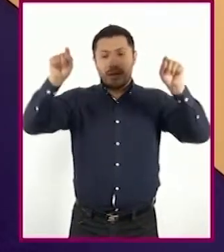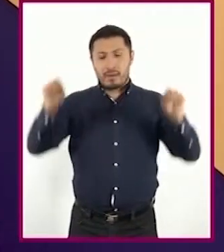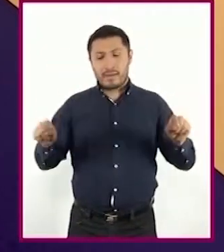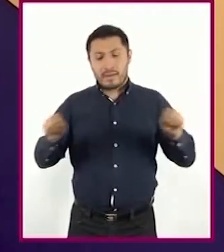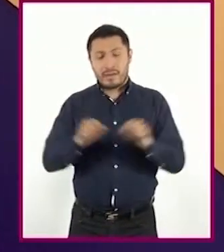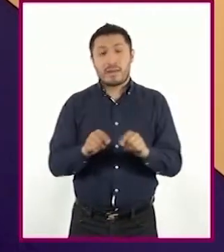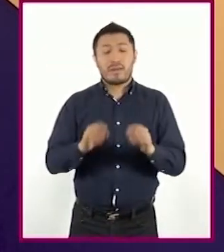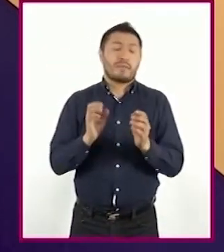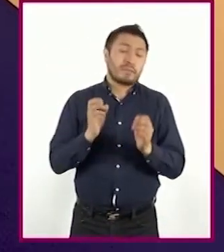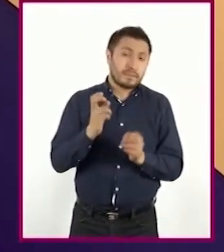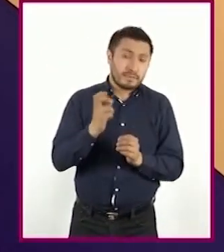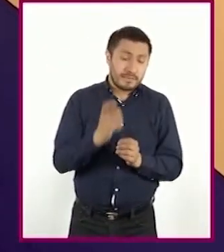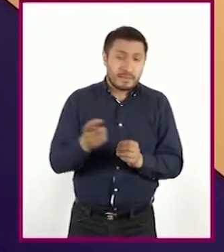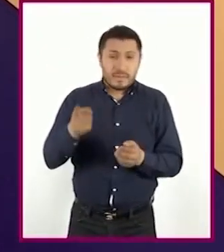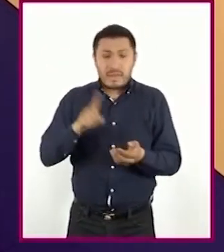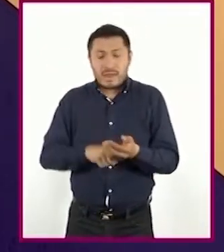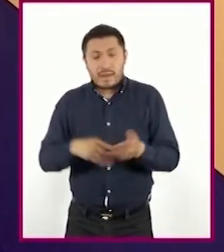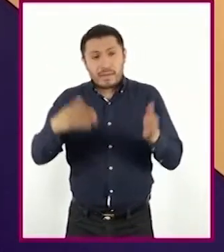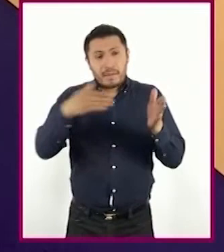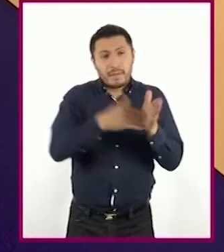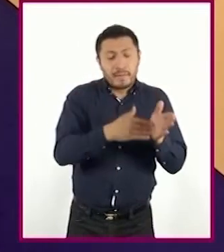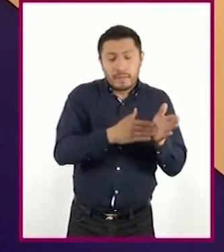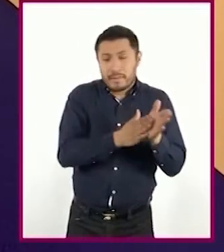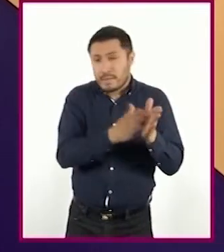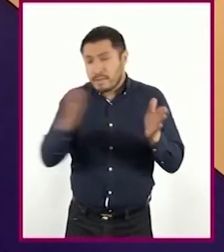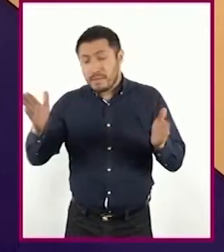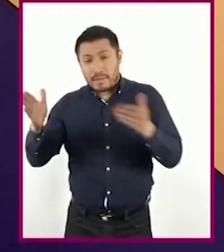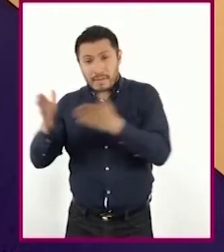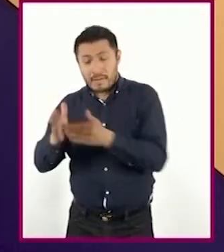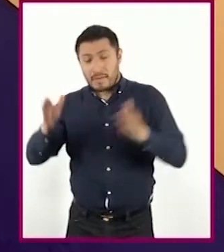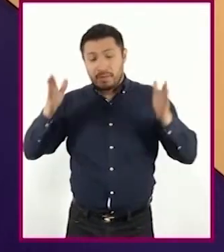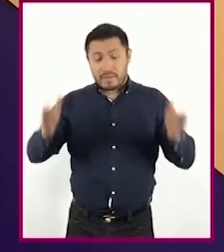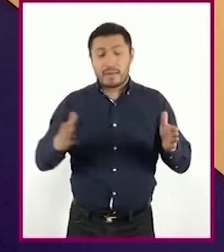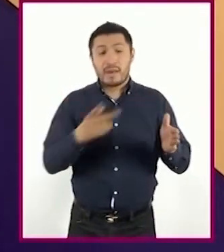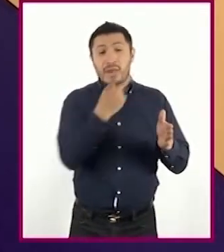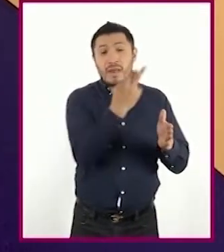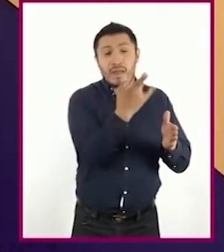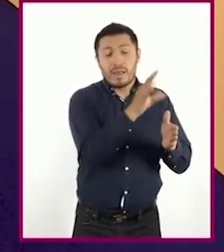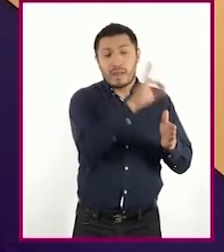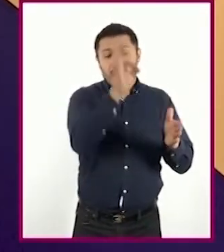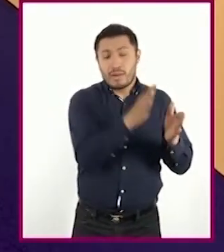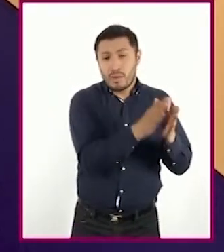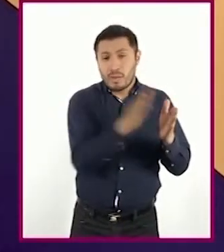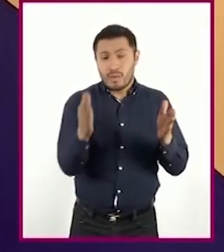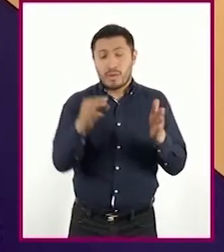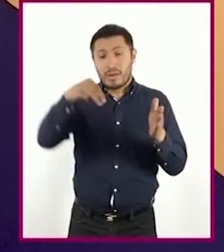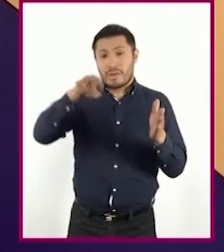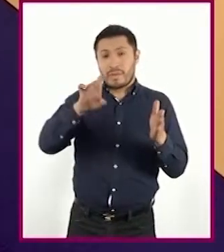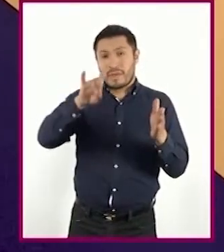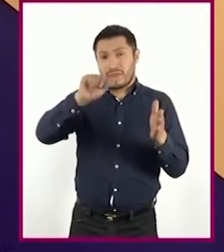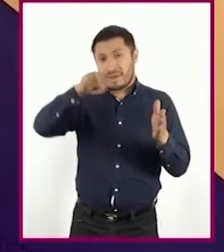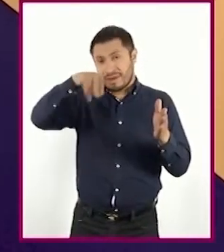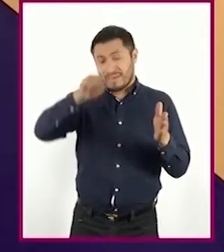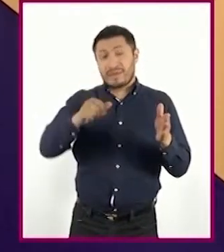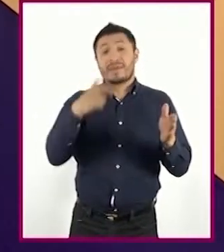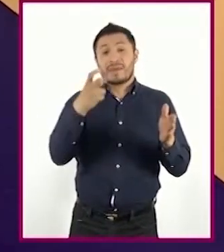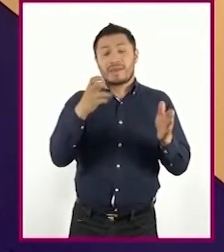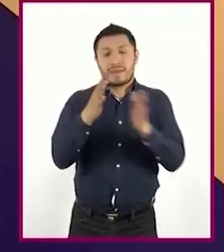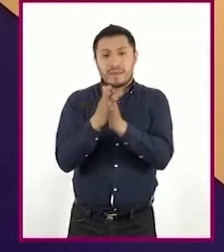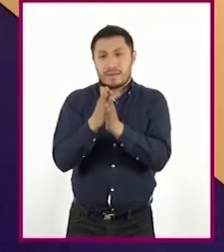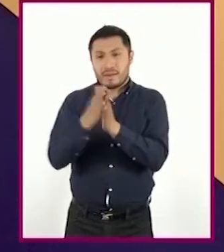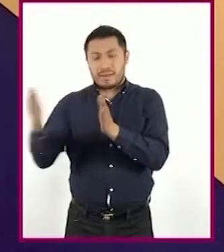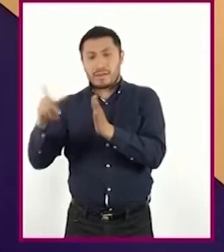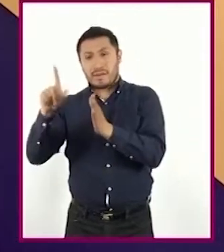o rectángulos delimitan los datos que se encuentran entre 25% y la mediana, y entre la mediana y